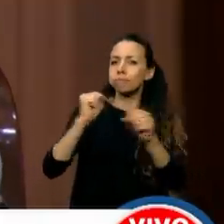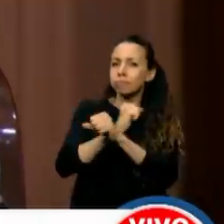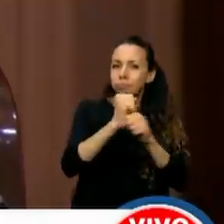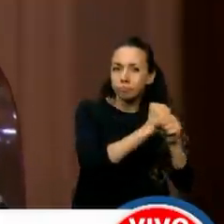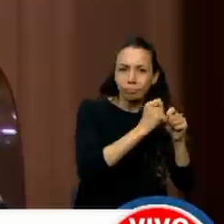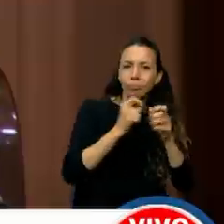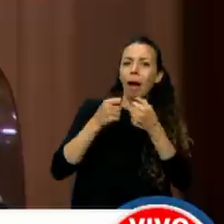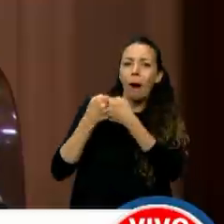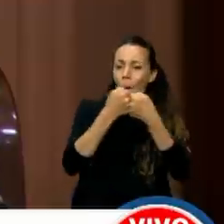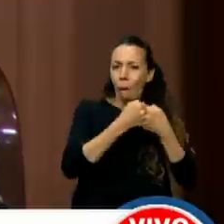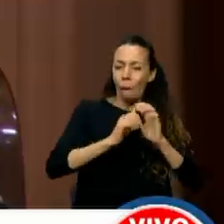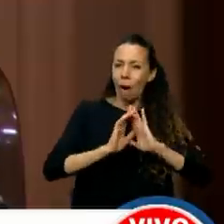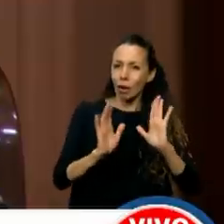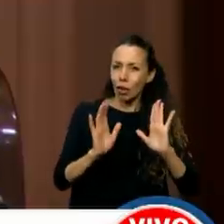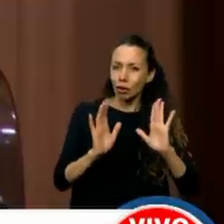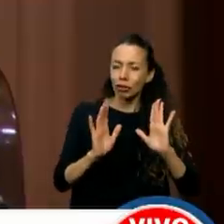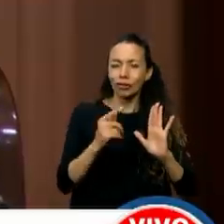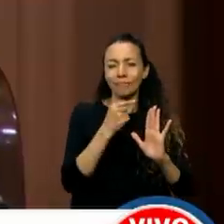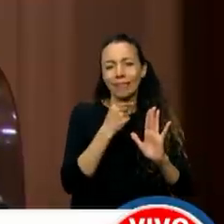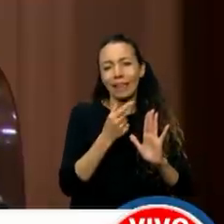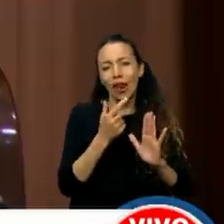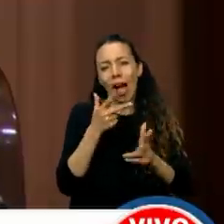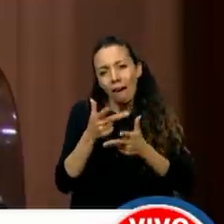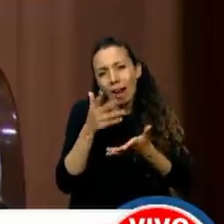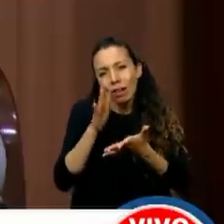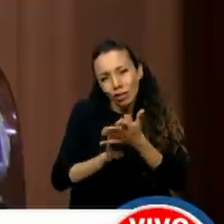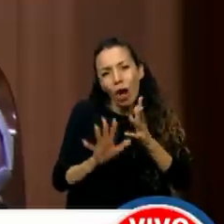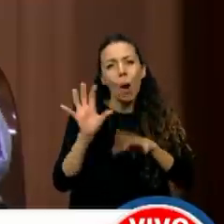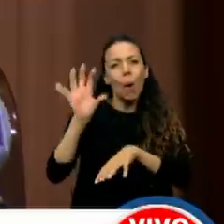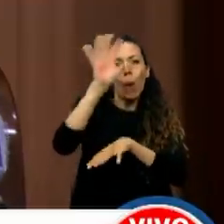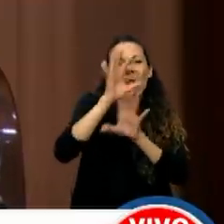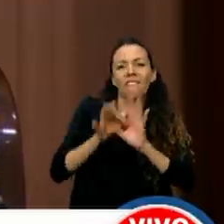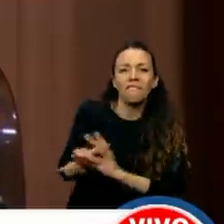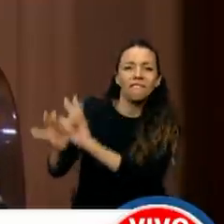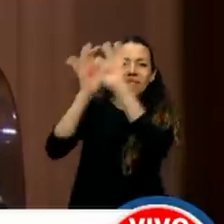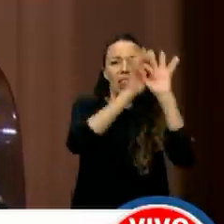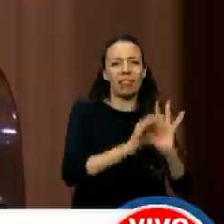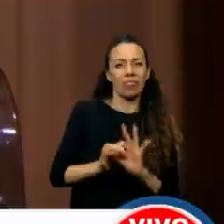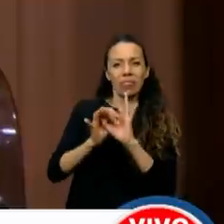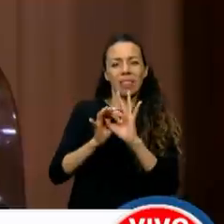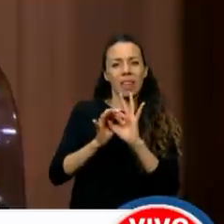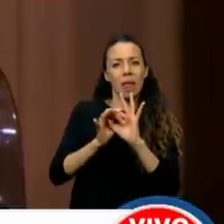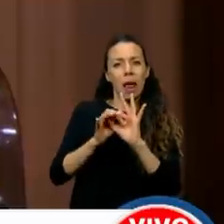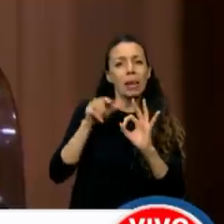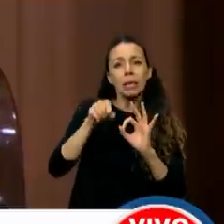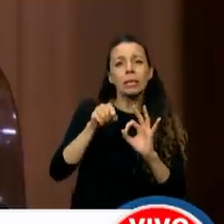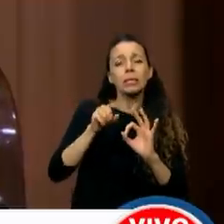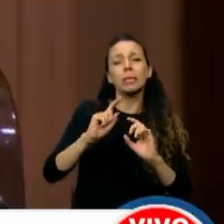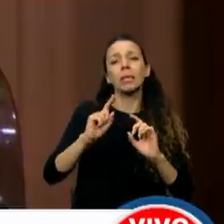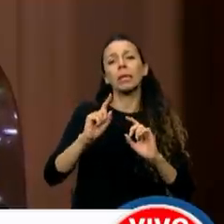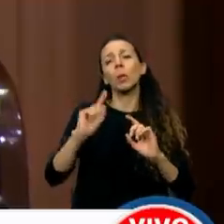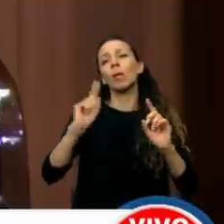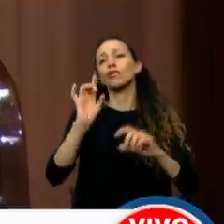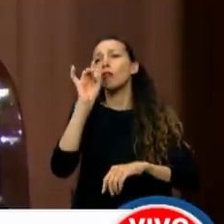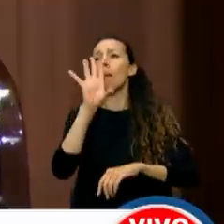para empezar a hablar de esta cuestión de federalismo y que el federalismo no quede en una cuestión vacía de